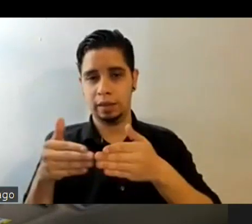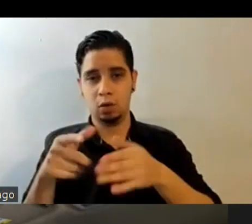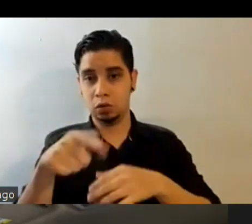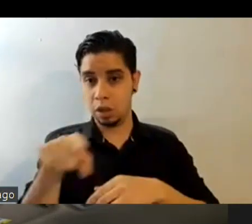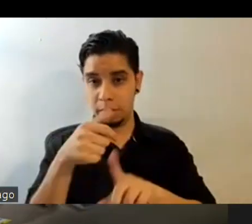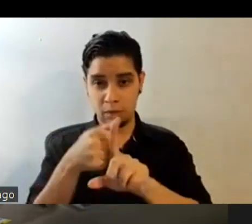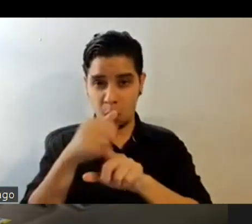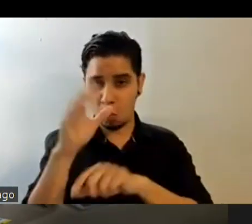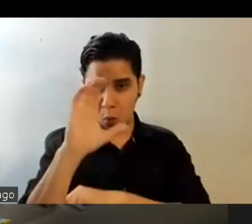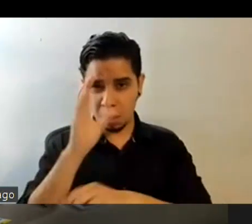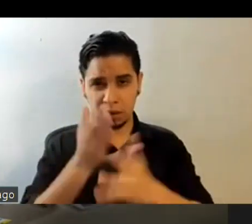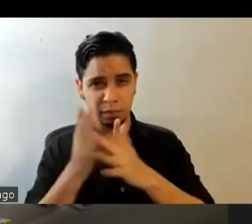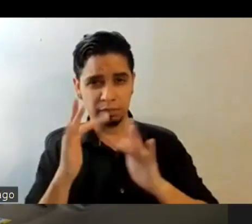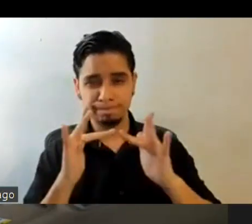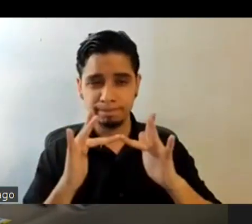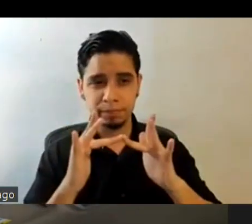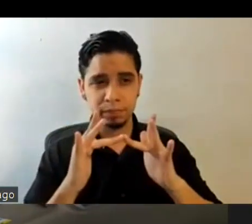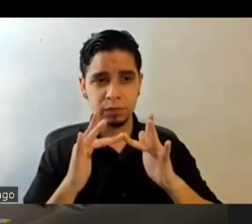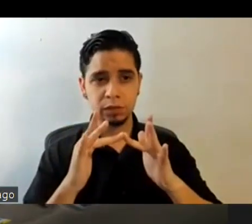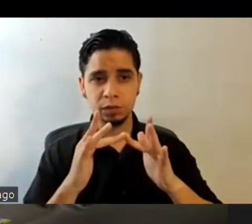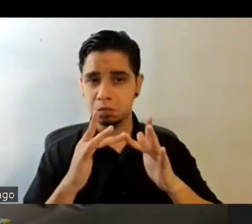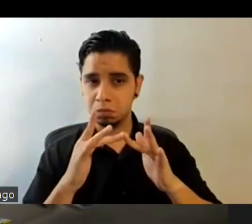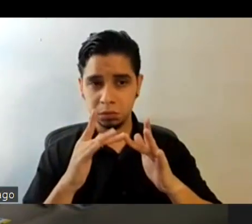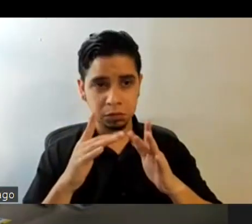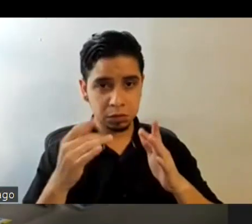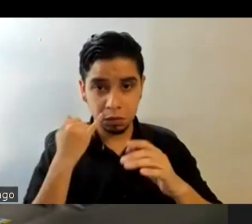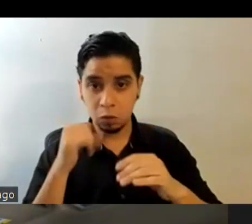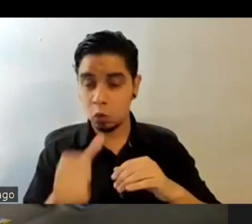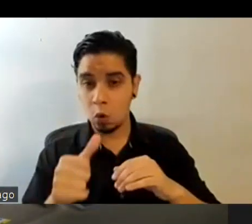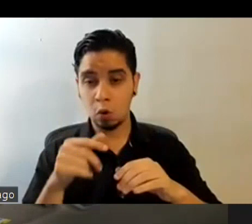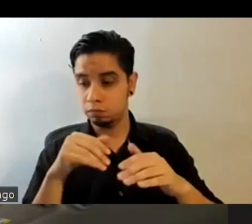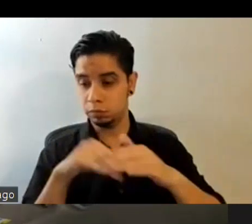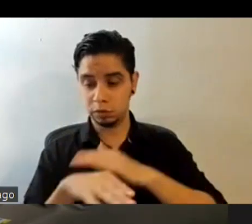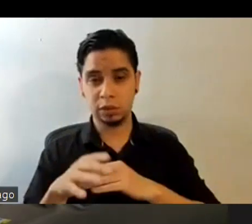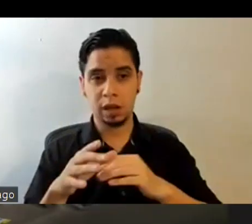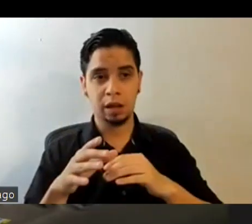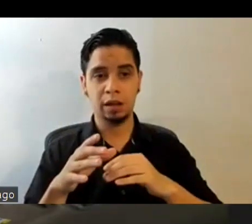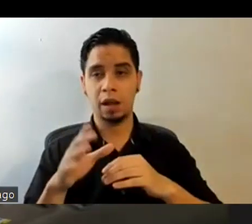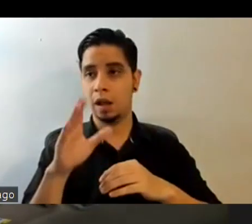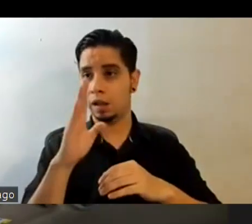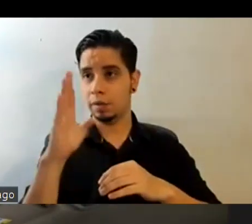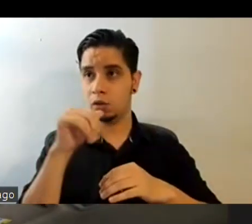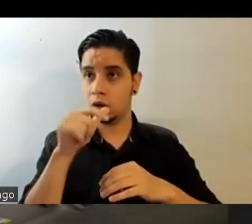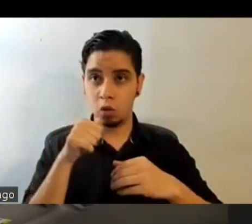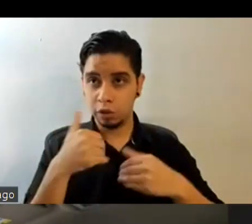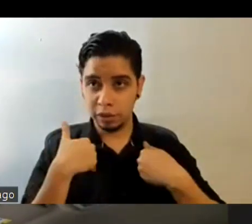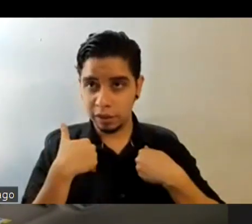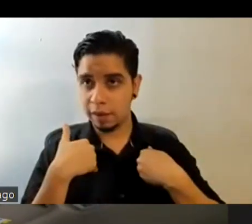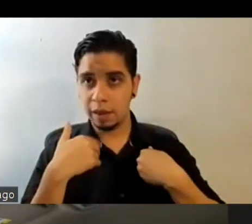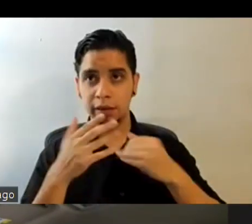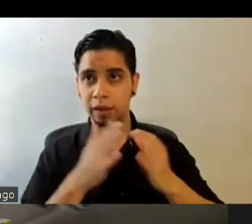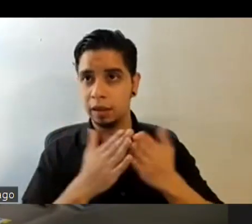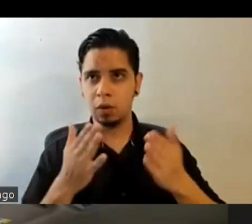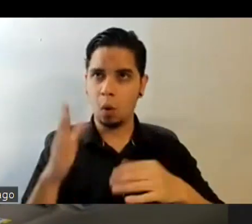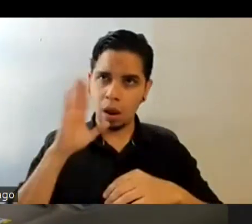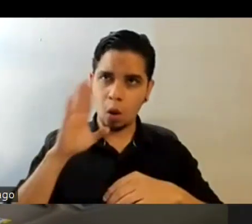en internet, ¿dónde es que está? Y si no, vaya a la librería y diga que usted no tiene ese libro de José Ravelo. Pues,